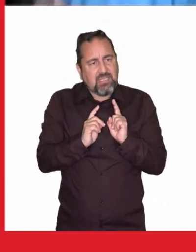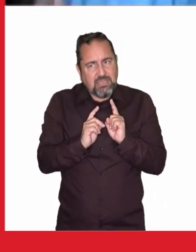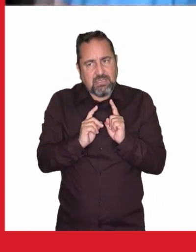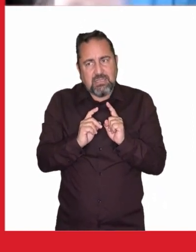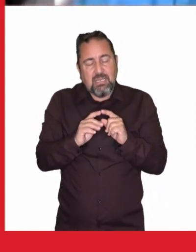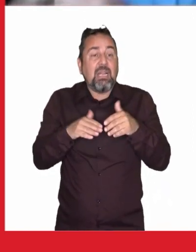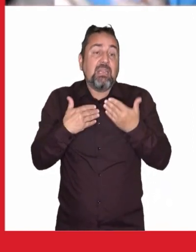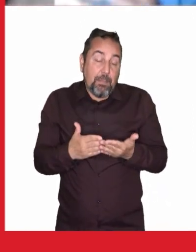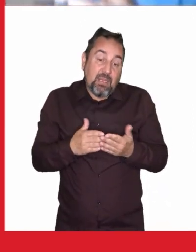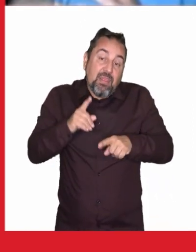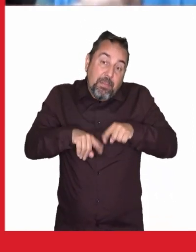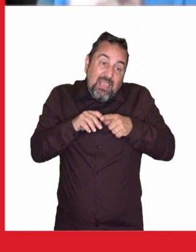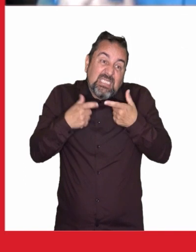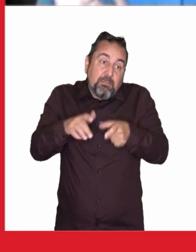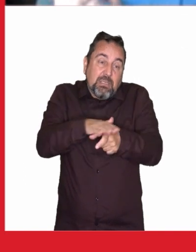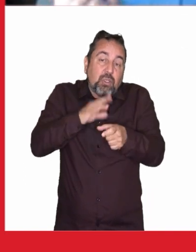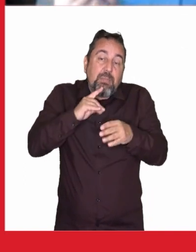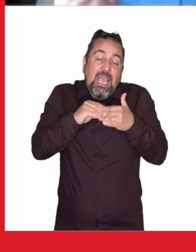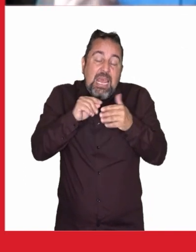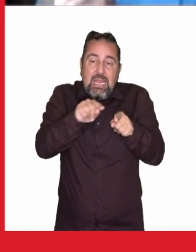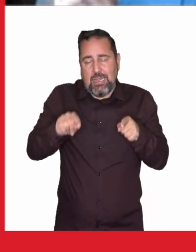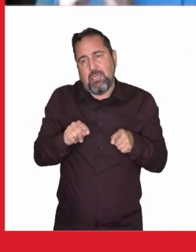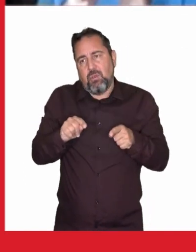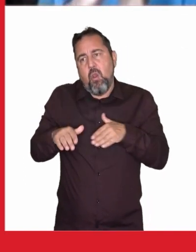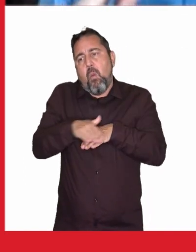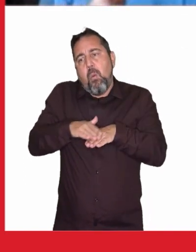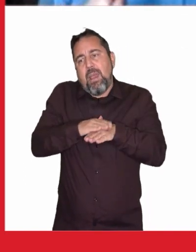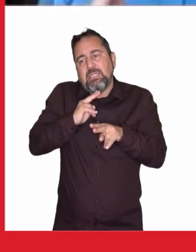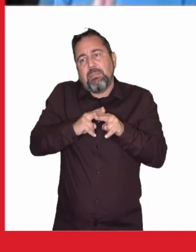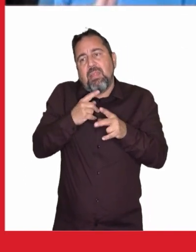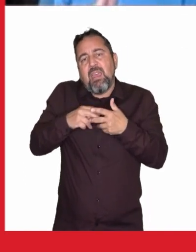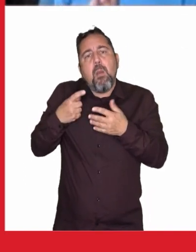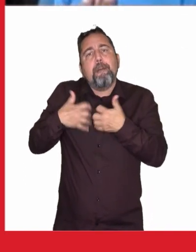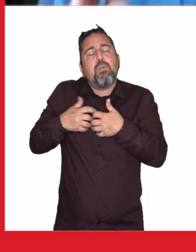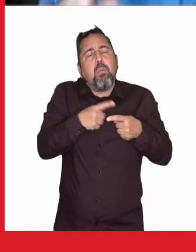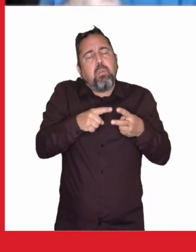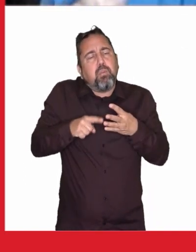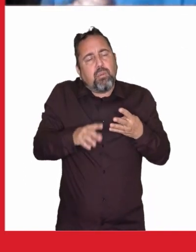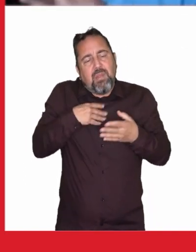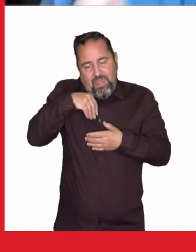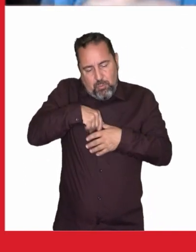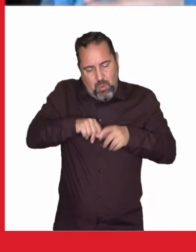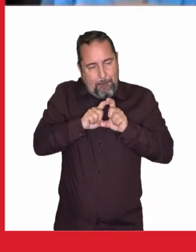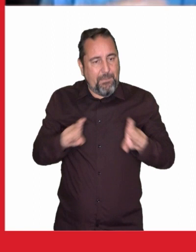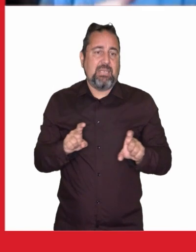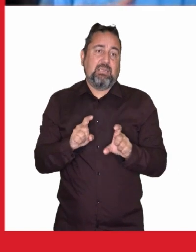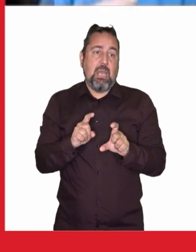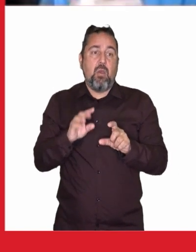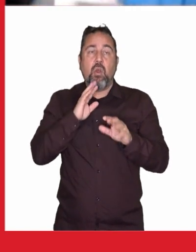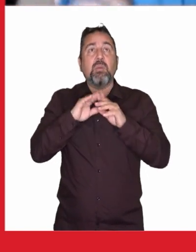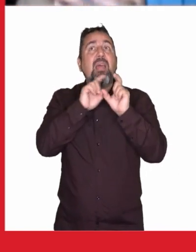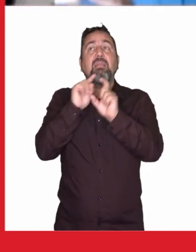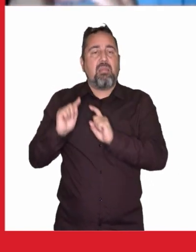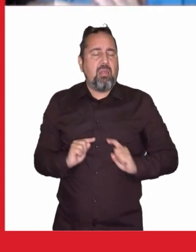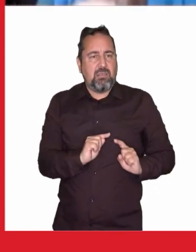marcar el margen, pero bueno, que muchas veces es también en base al segmento de clientes o en base, obviamente, a la gama de